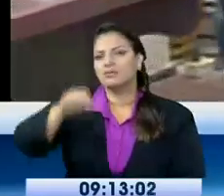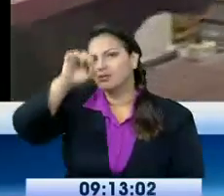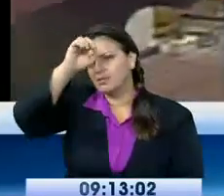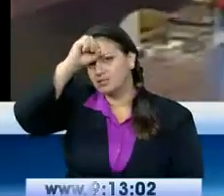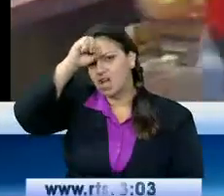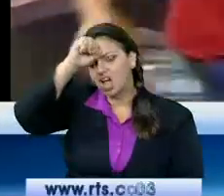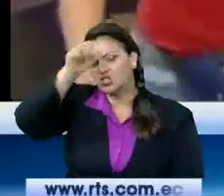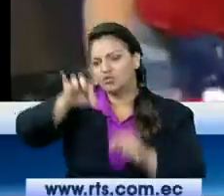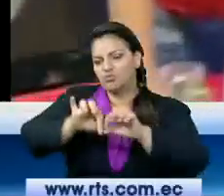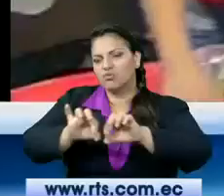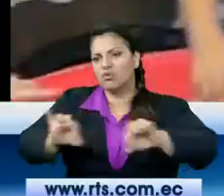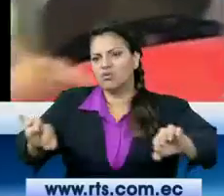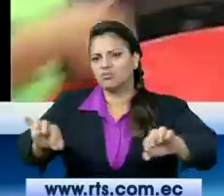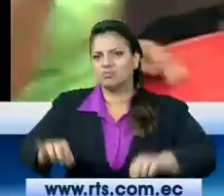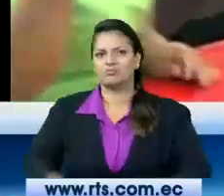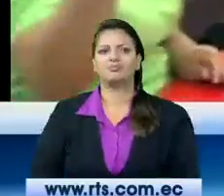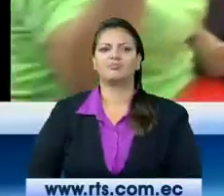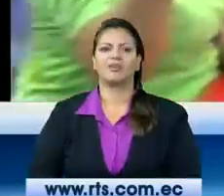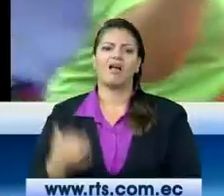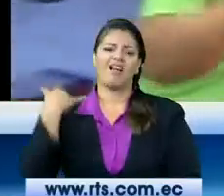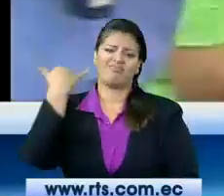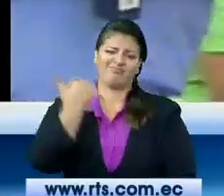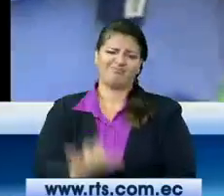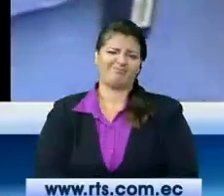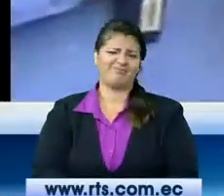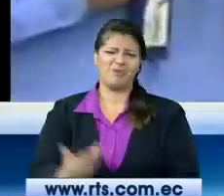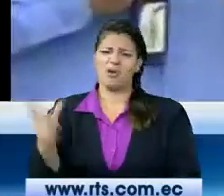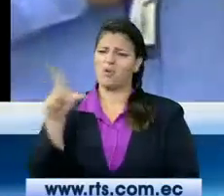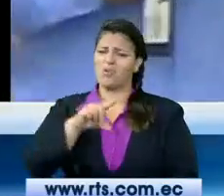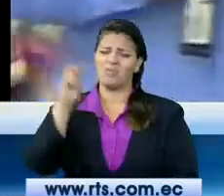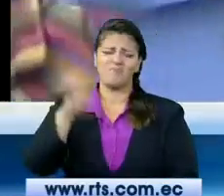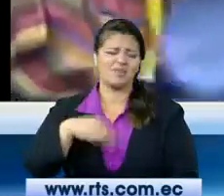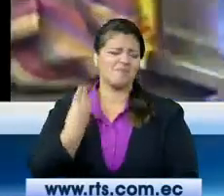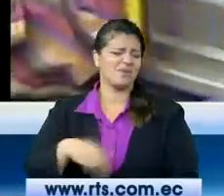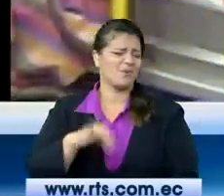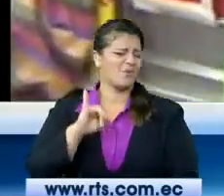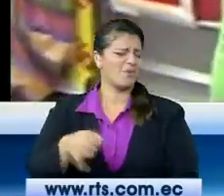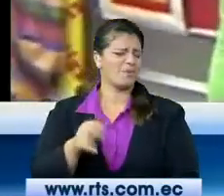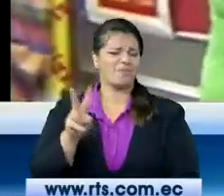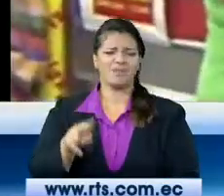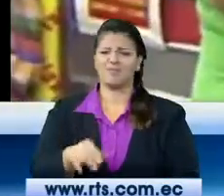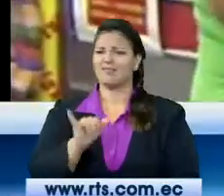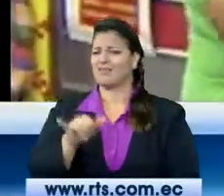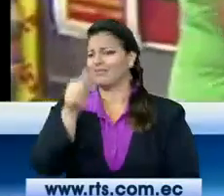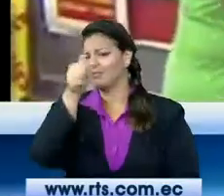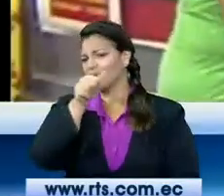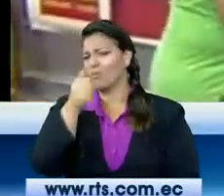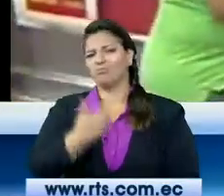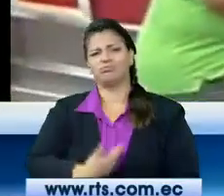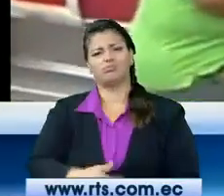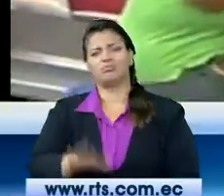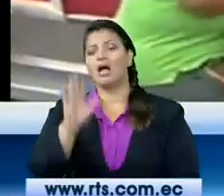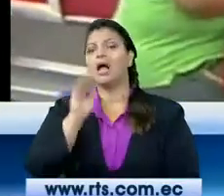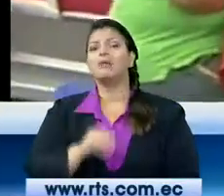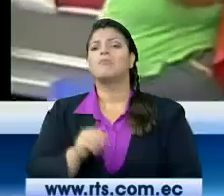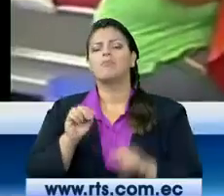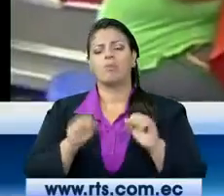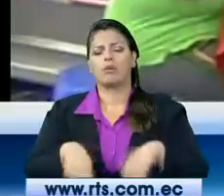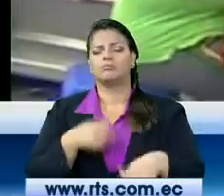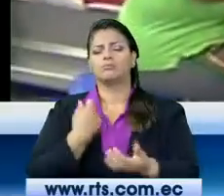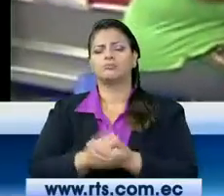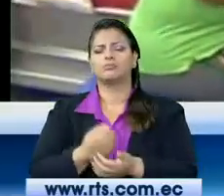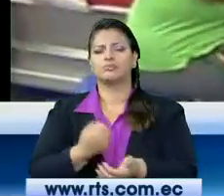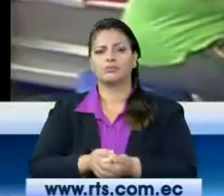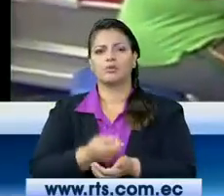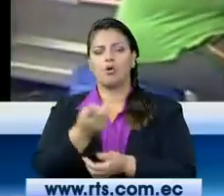también ahora se lo encuentra todos los días. Así que aquí en la feria del Centro Cívico, de la explanada del Centro Cívico, esta feria de emprendimiento, se pueden